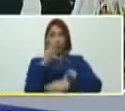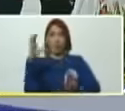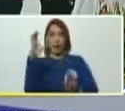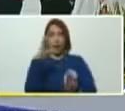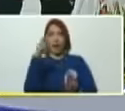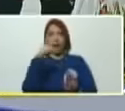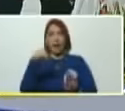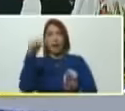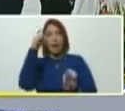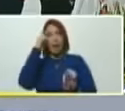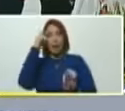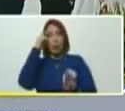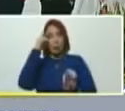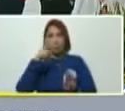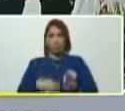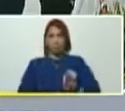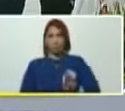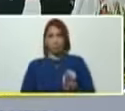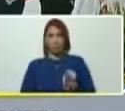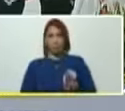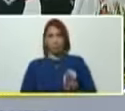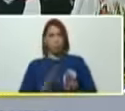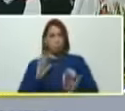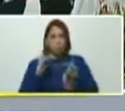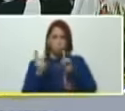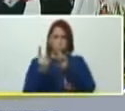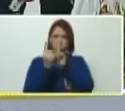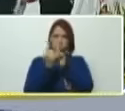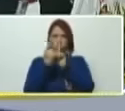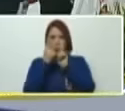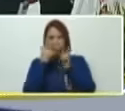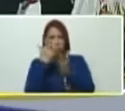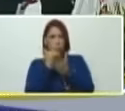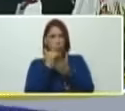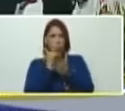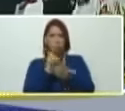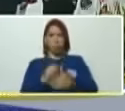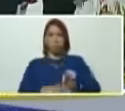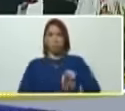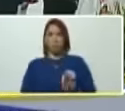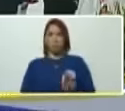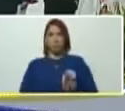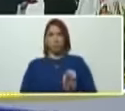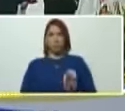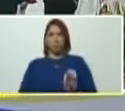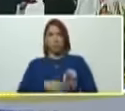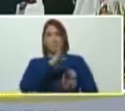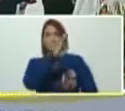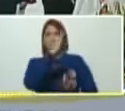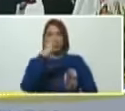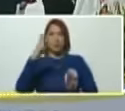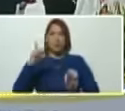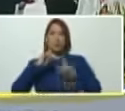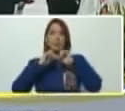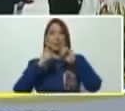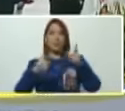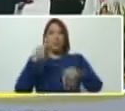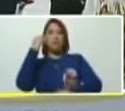Fernández. Bueno, conversadito, desde el Monumento Bicentenario de la Avenida